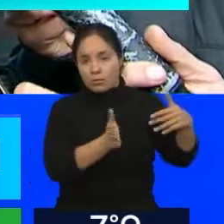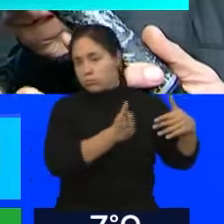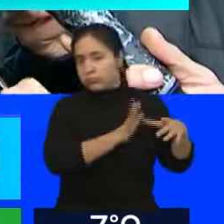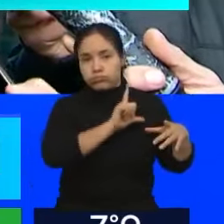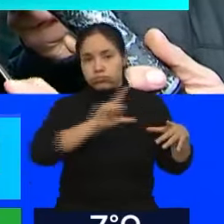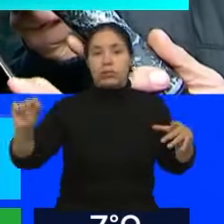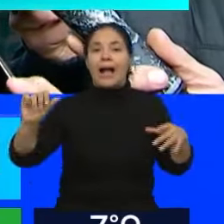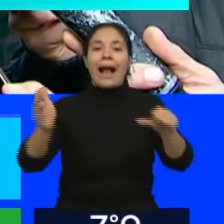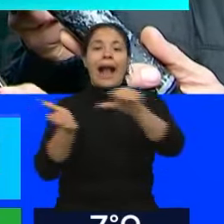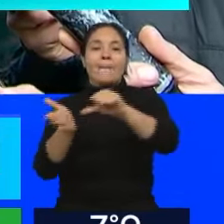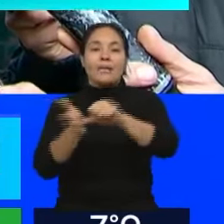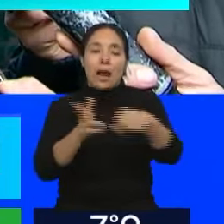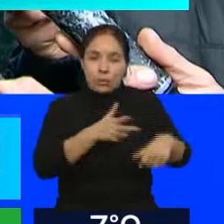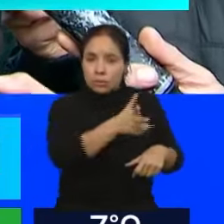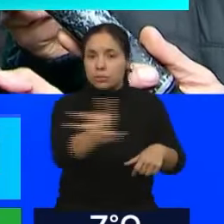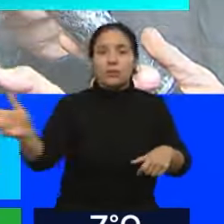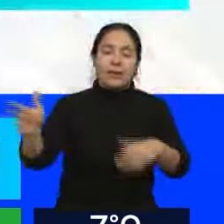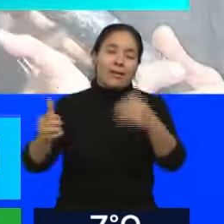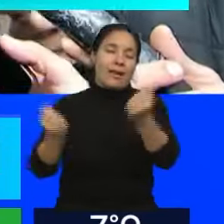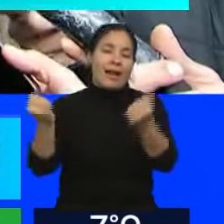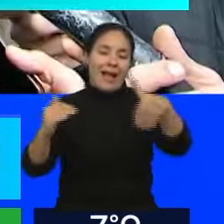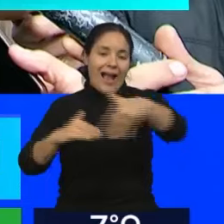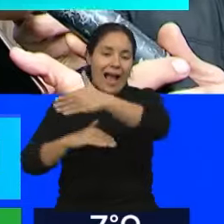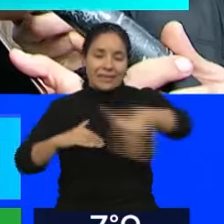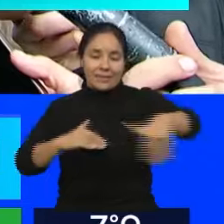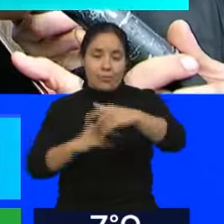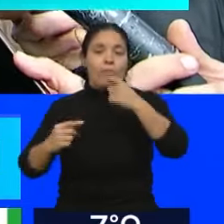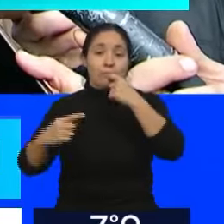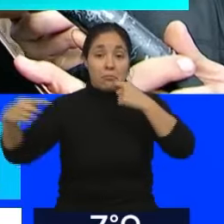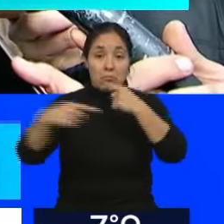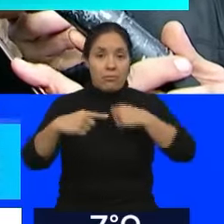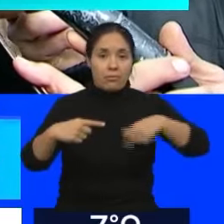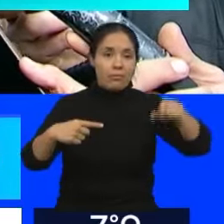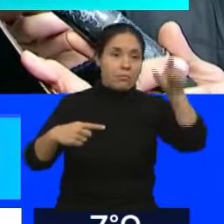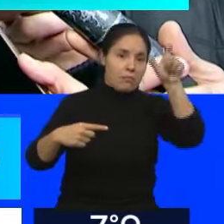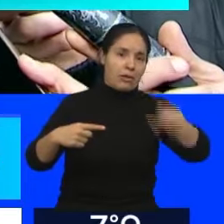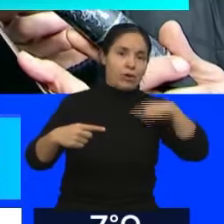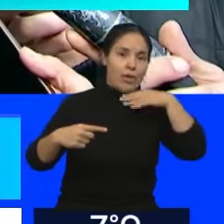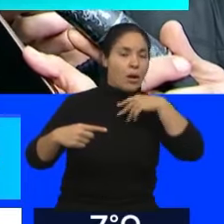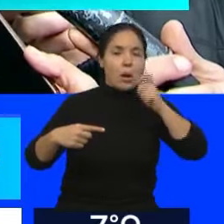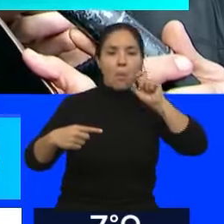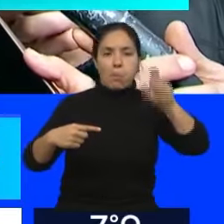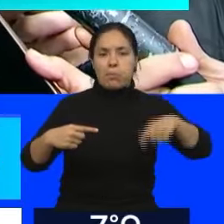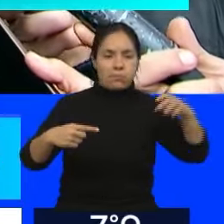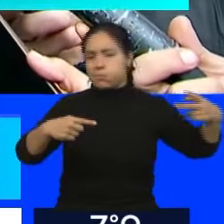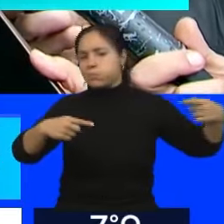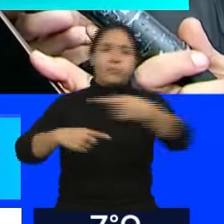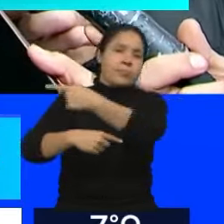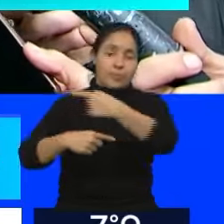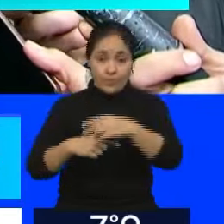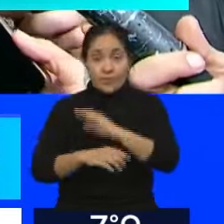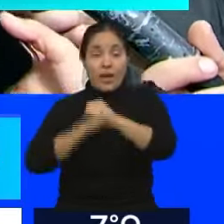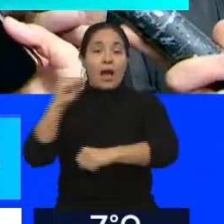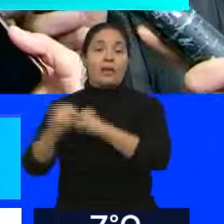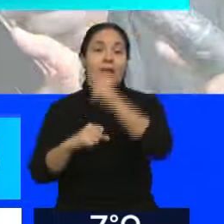de Capital, donde ingresaron en contramano por varias arterias. Cruzaron hacia zona de Godoy Cruz, donde terminó la posición final acá